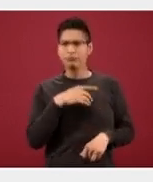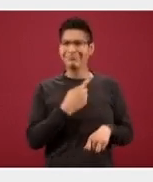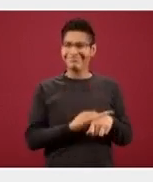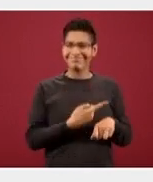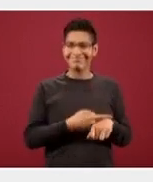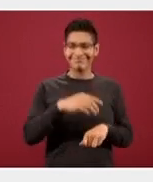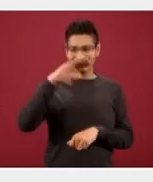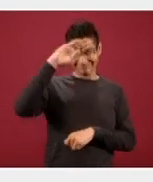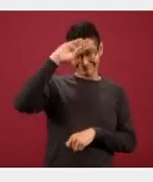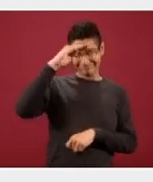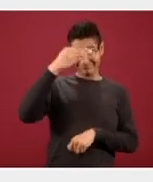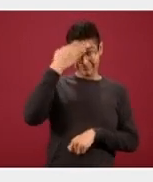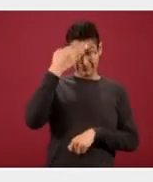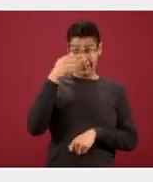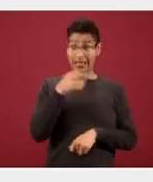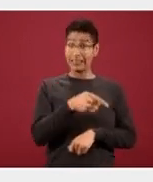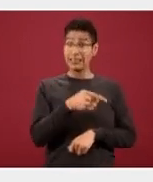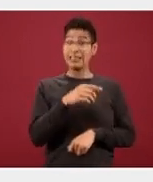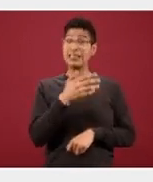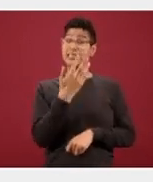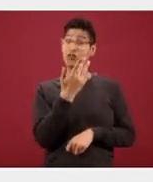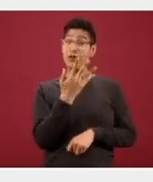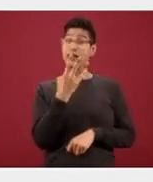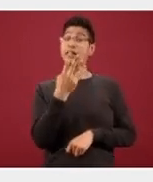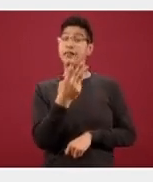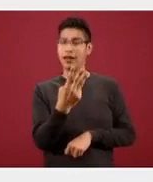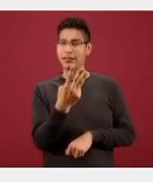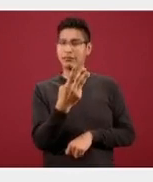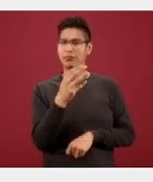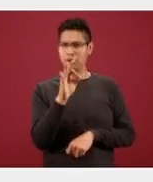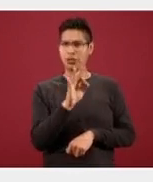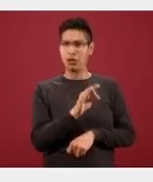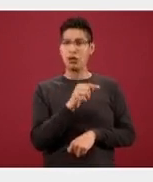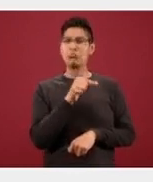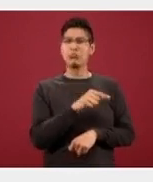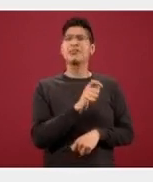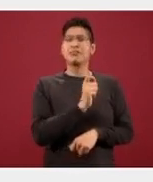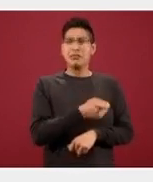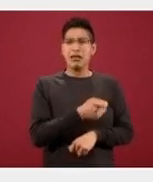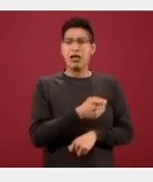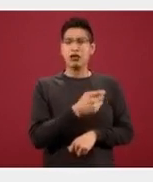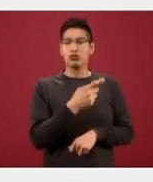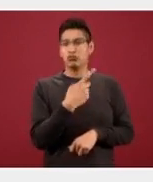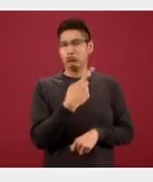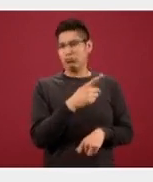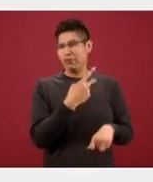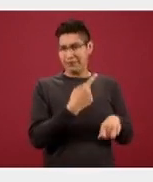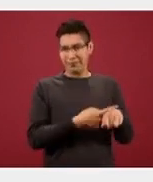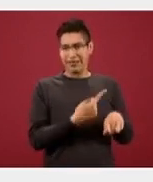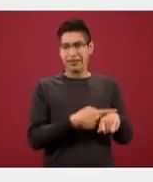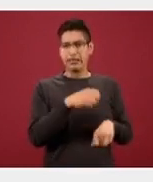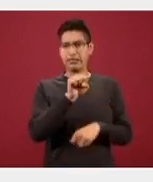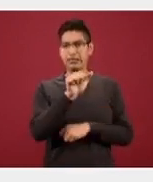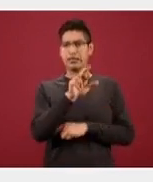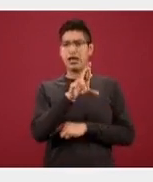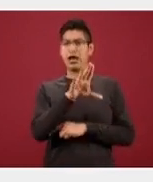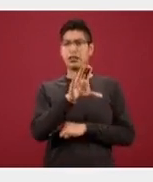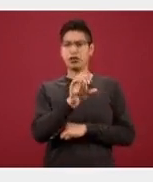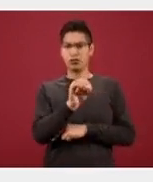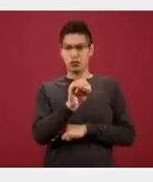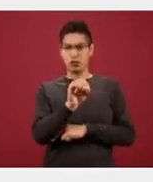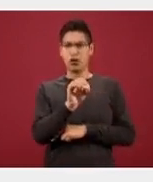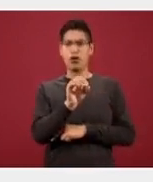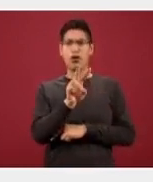que el 53 fueron positivos a SARS-CoV-2 y por lo que se consideran casos como